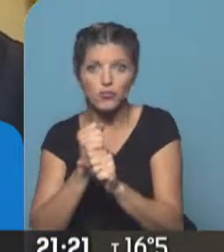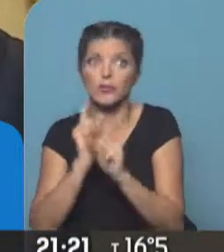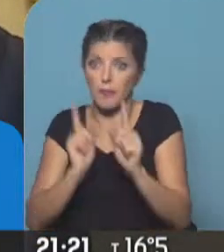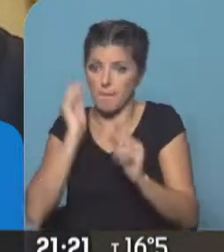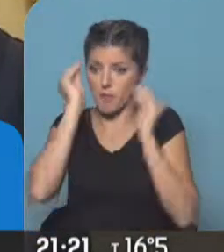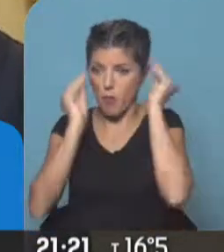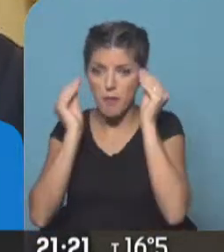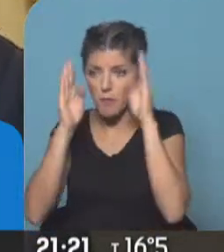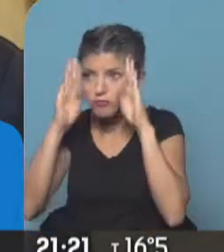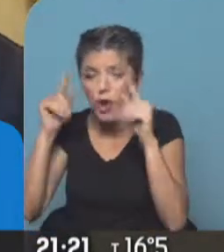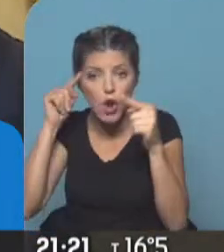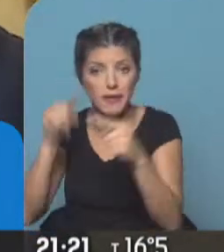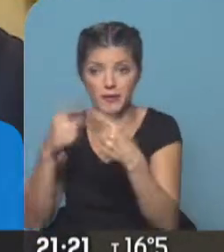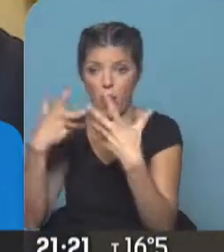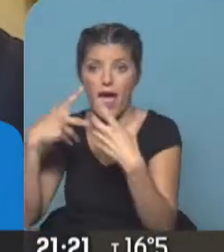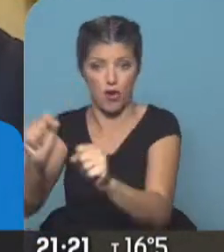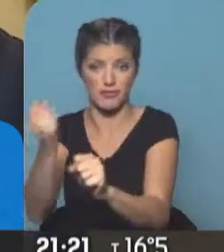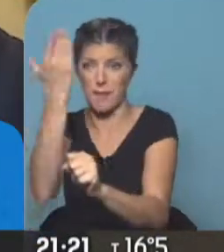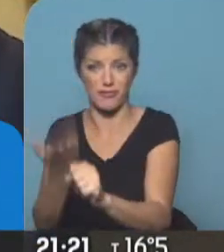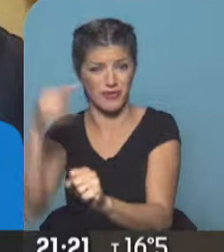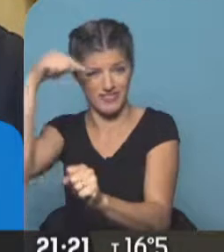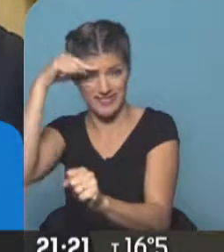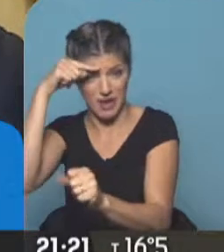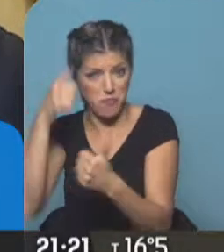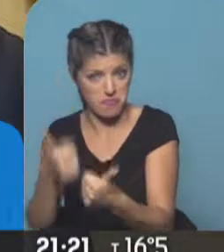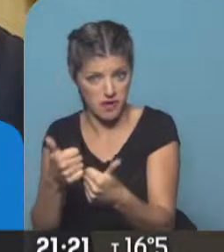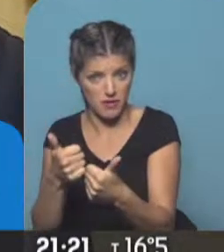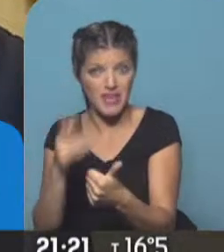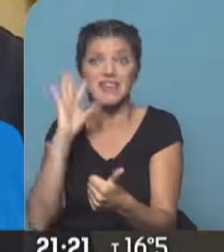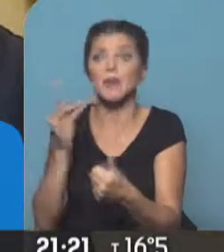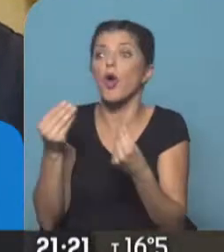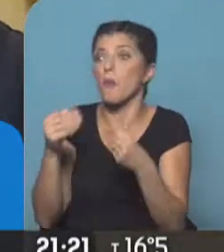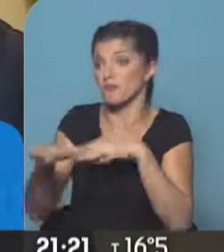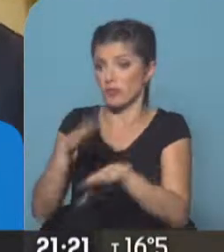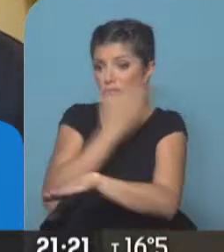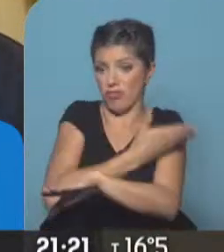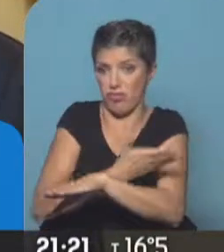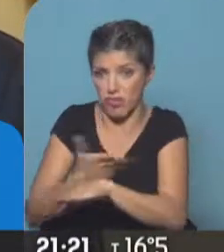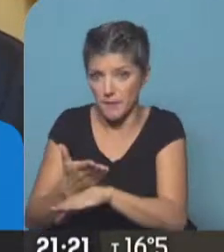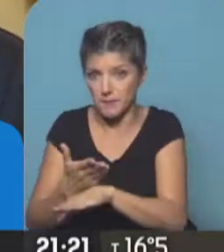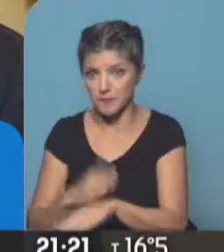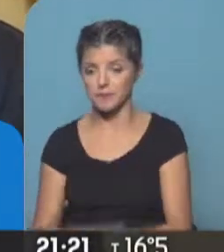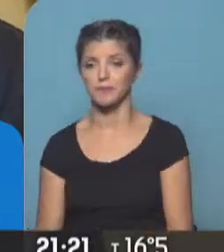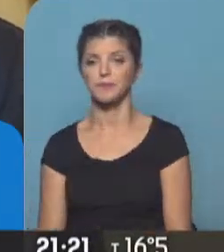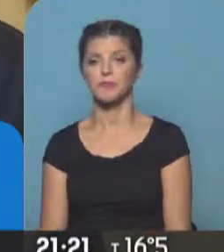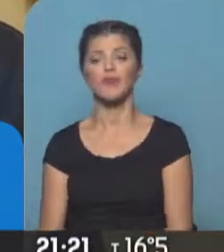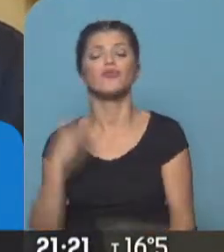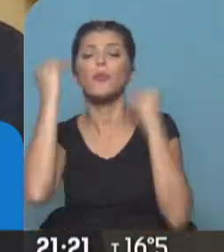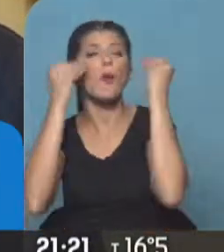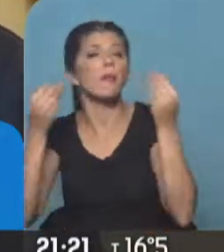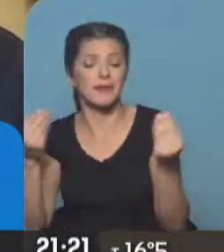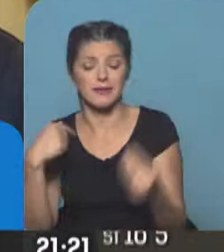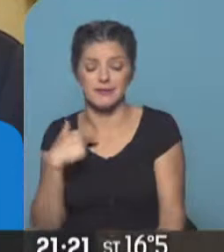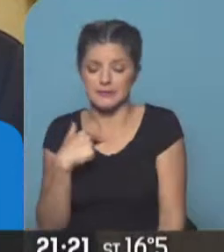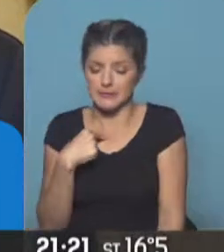pronto y bien y saber qué pasó. Y esta ocupación tiene que ver con el dolor que nos produce esto. Pero tenemos que